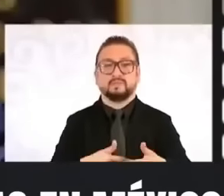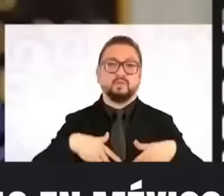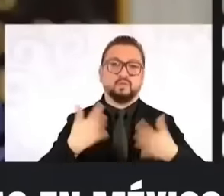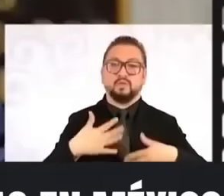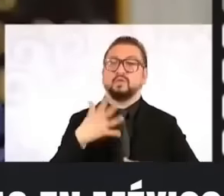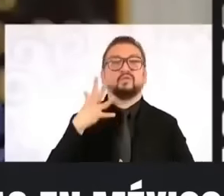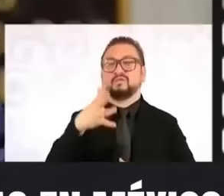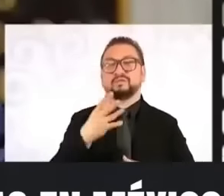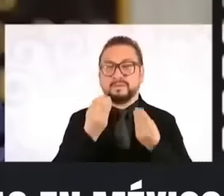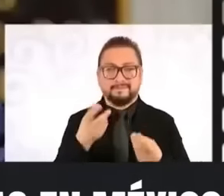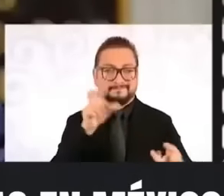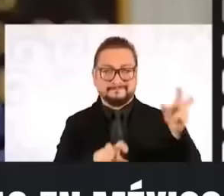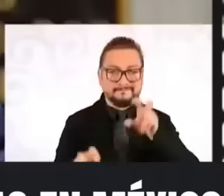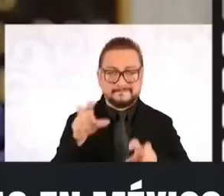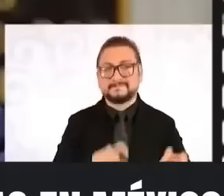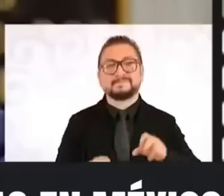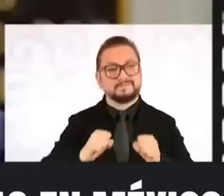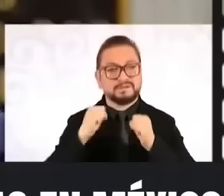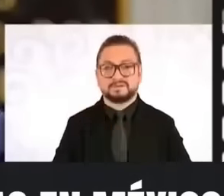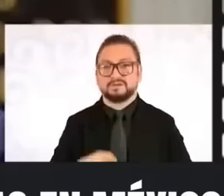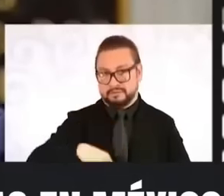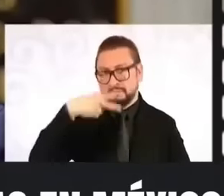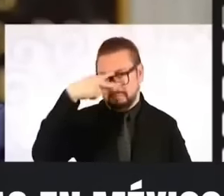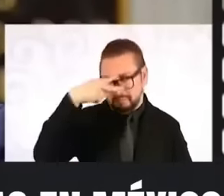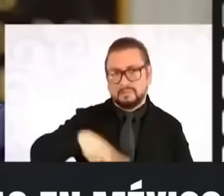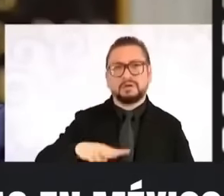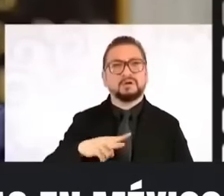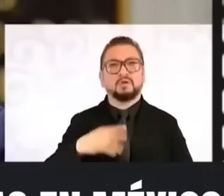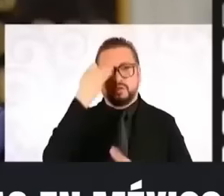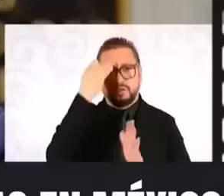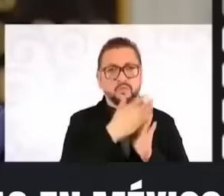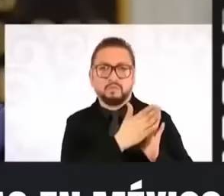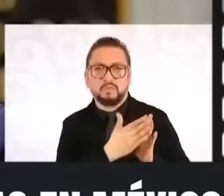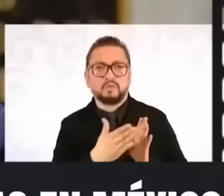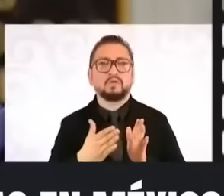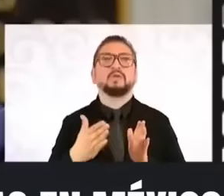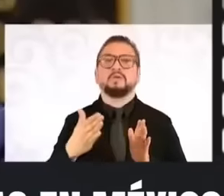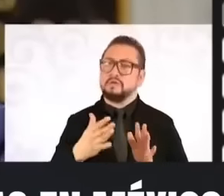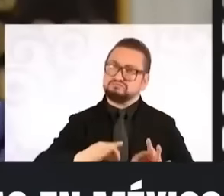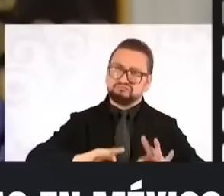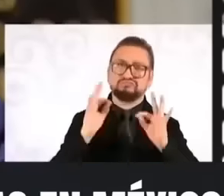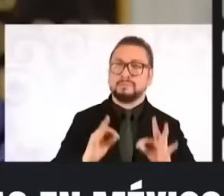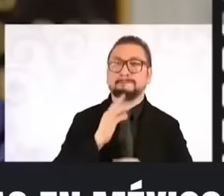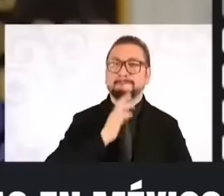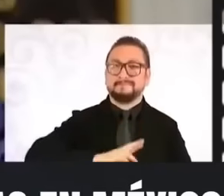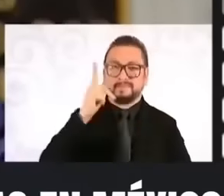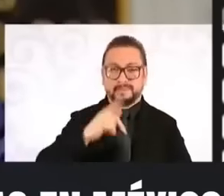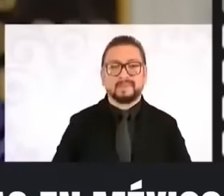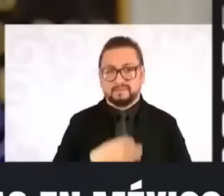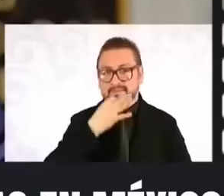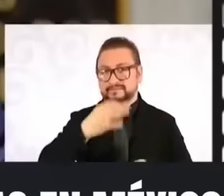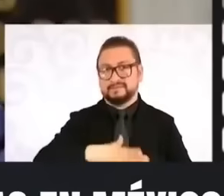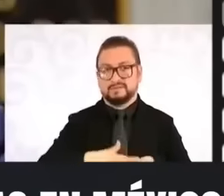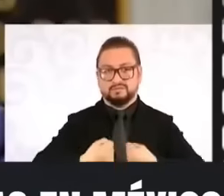muchas inversiones que van a llegar. México, estamos ahorita en un lugar privilegiado. Nada más les doy un dato: